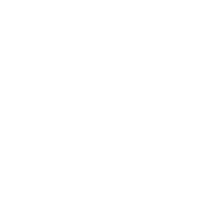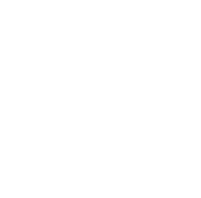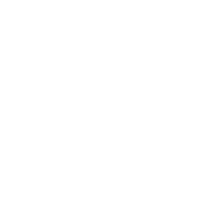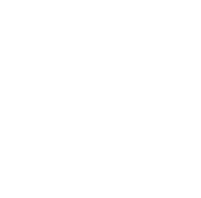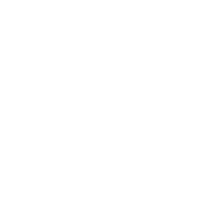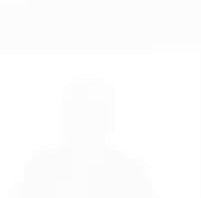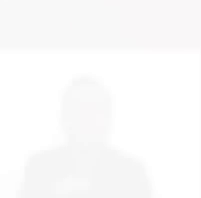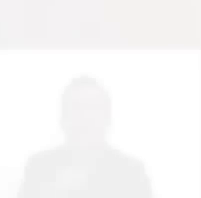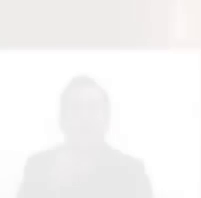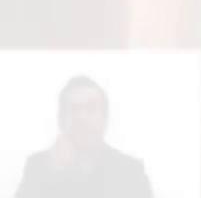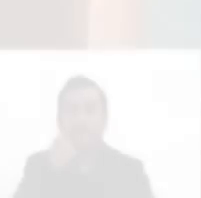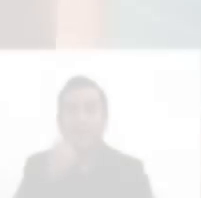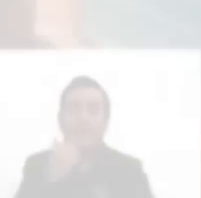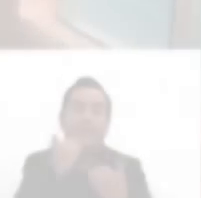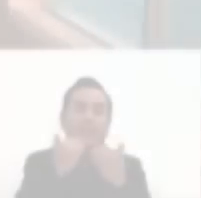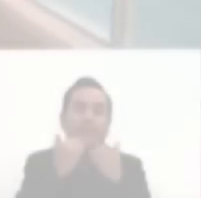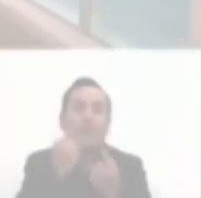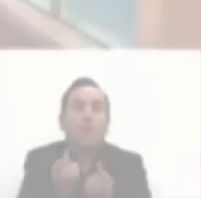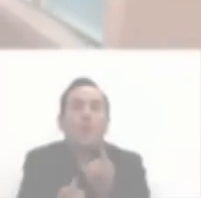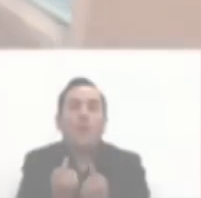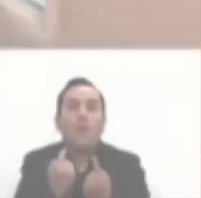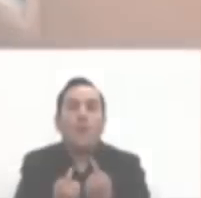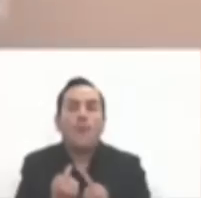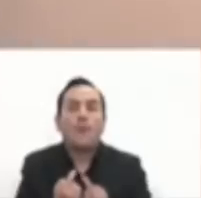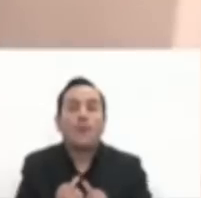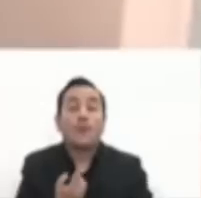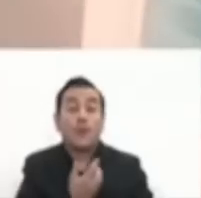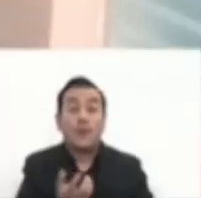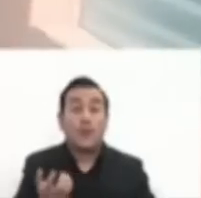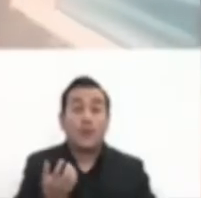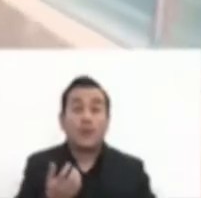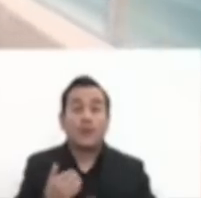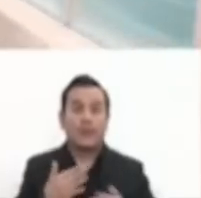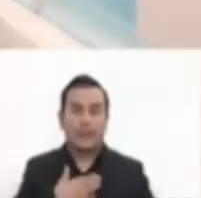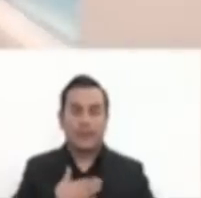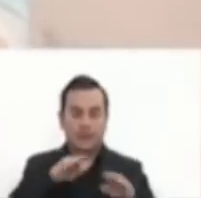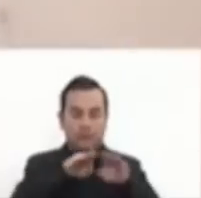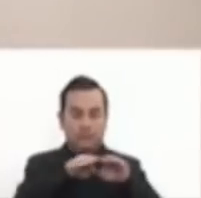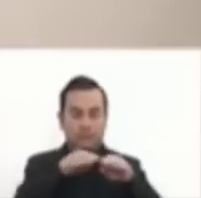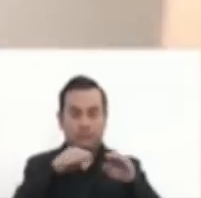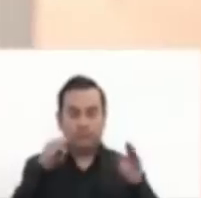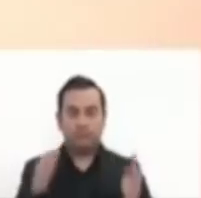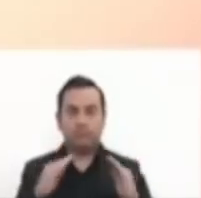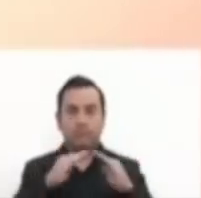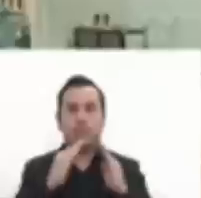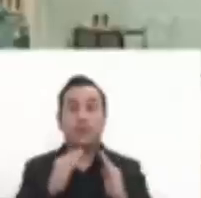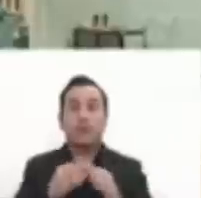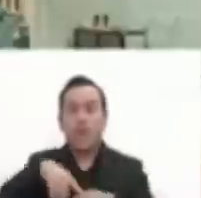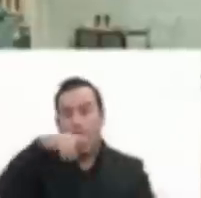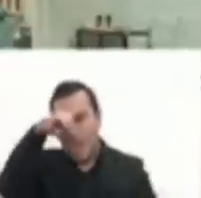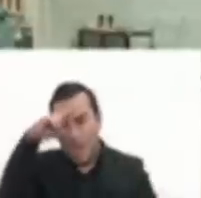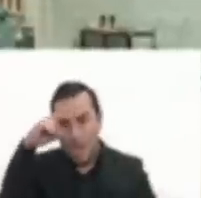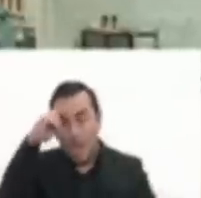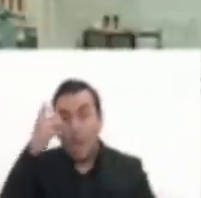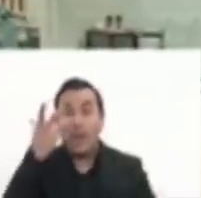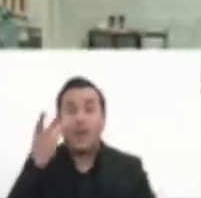Wow. Si me permite también mencionarle, es de que aquí van a haber fábricas en las cuales ellos van a estar trabajando a diario. Porque